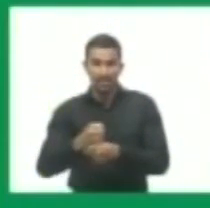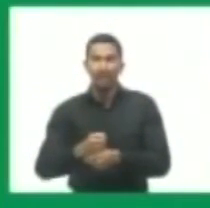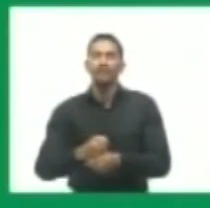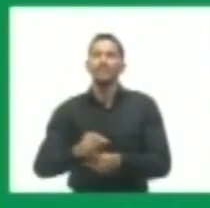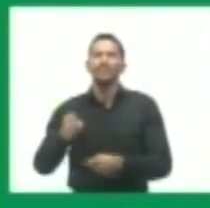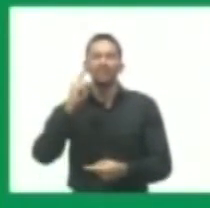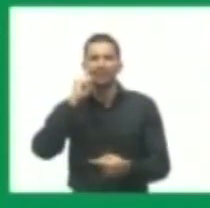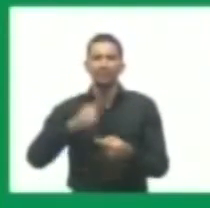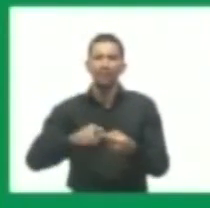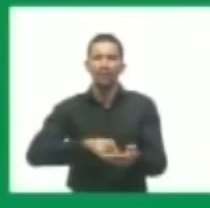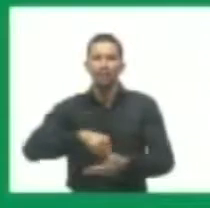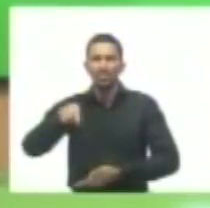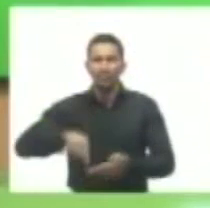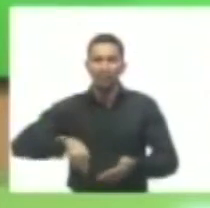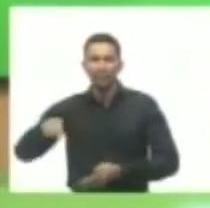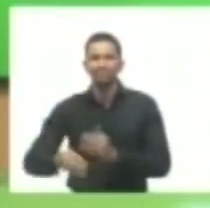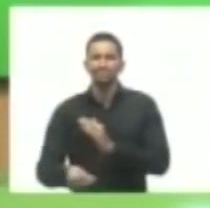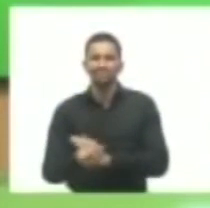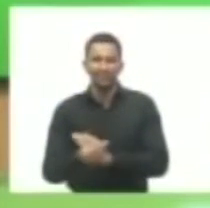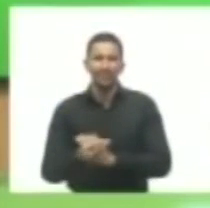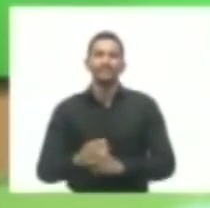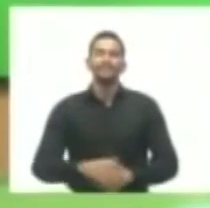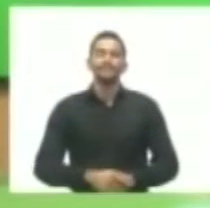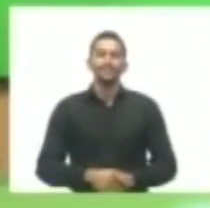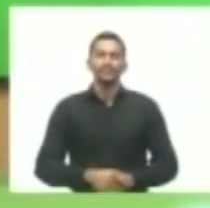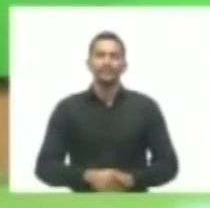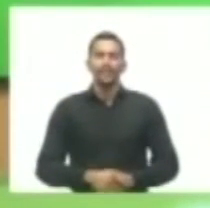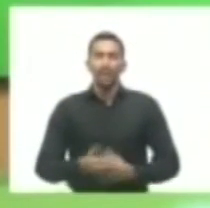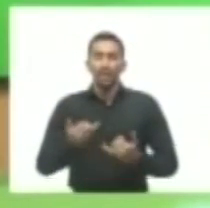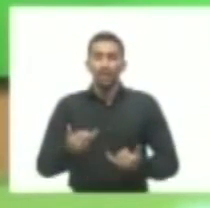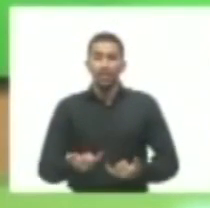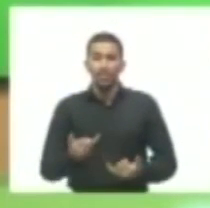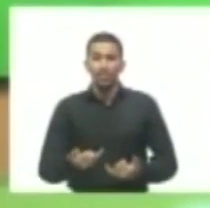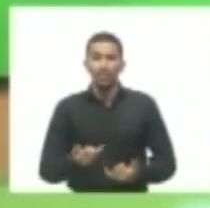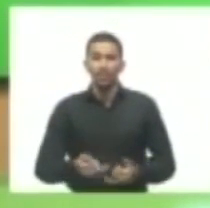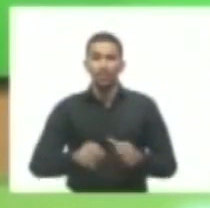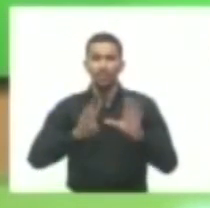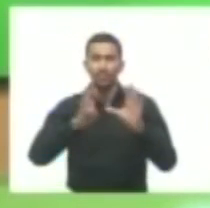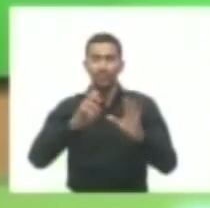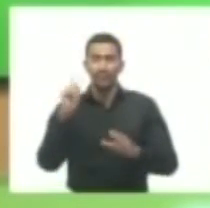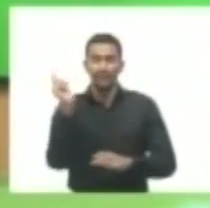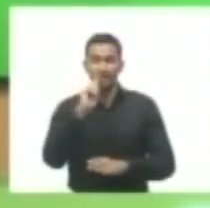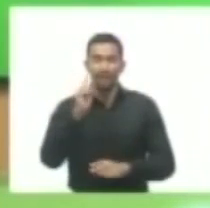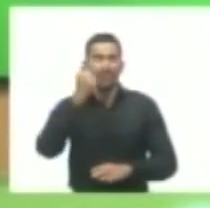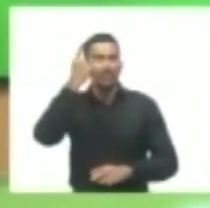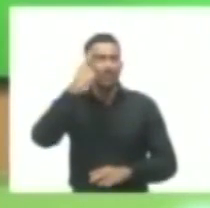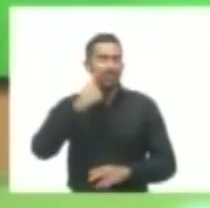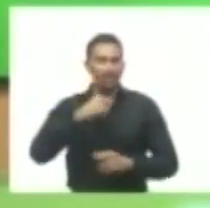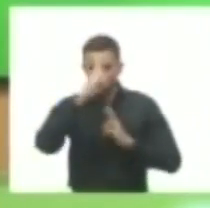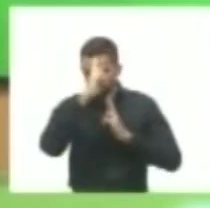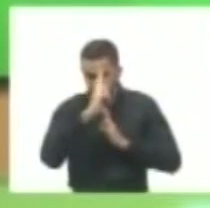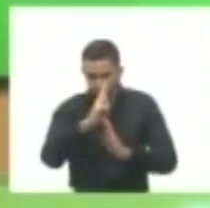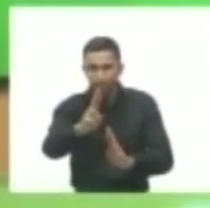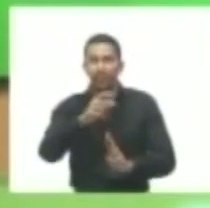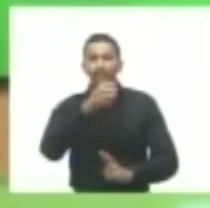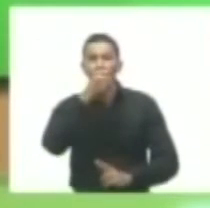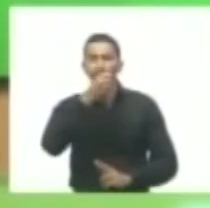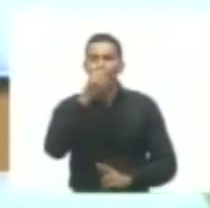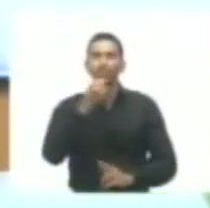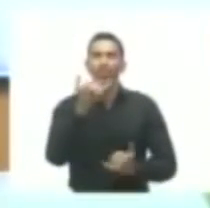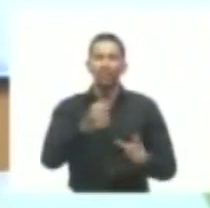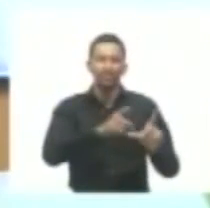doble contratación. Hoy, 9 de febrero, en la conmemoración del Día del Periodista, se dieron a conocer estadísticas de